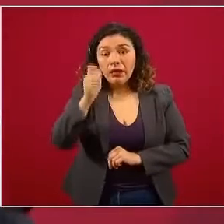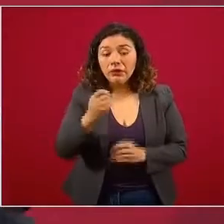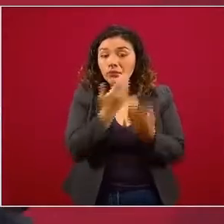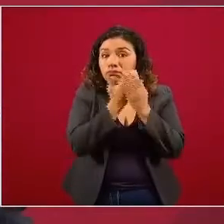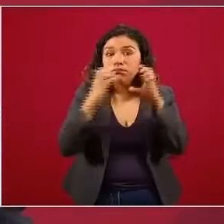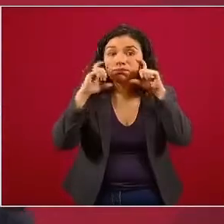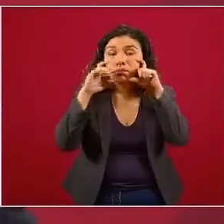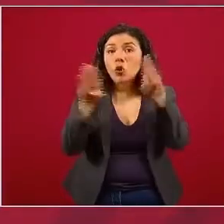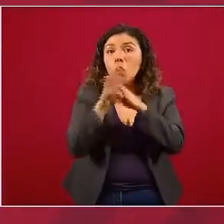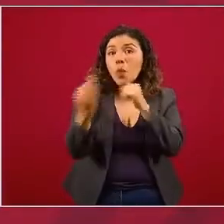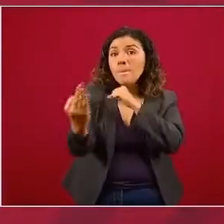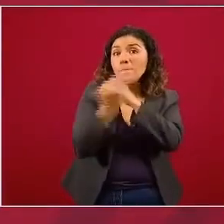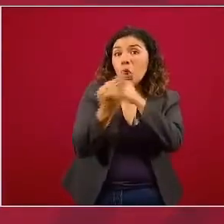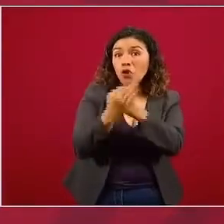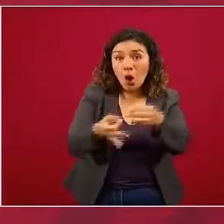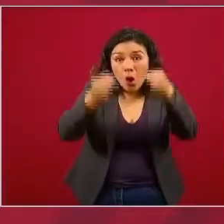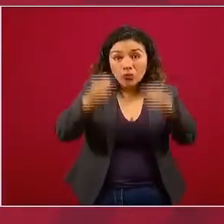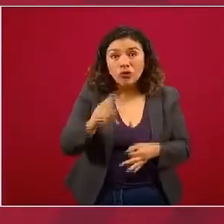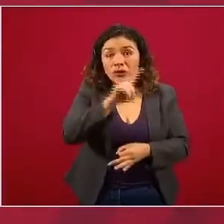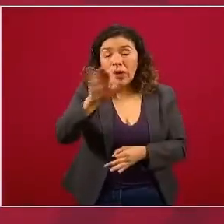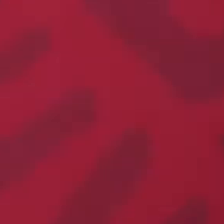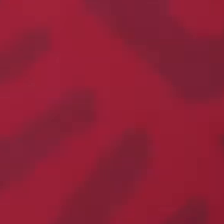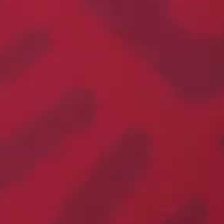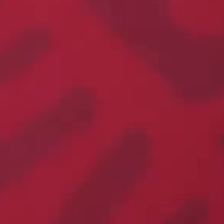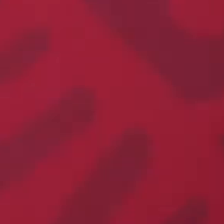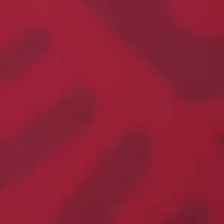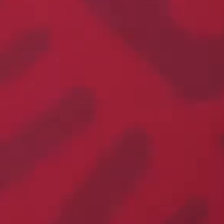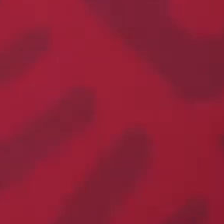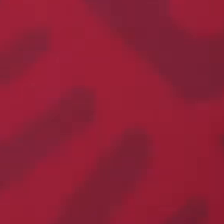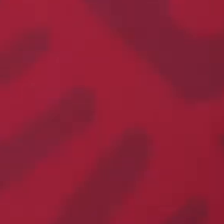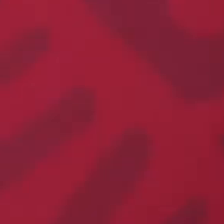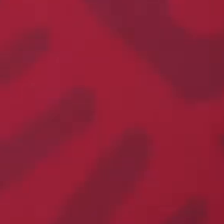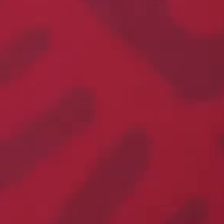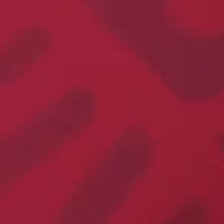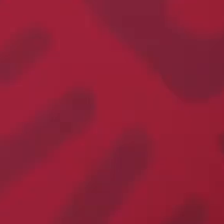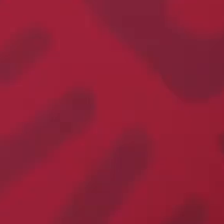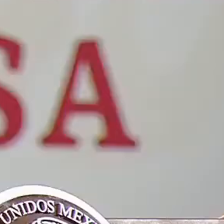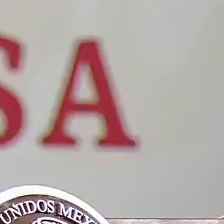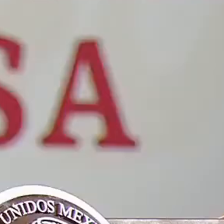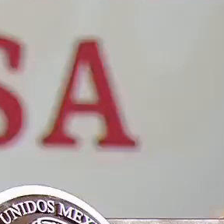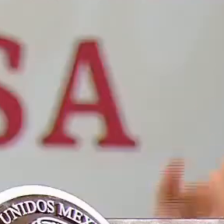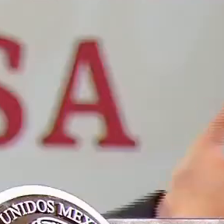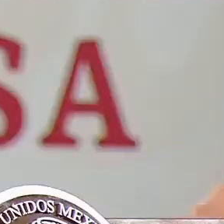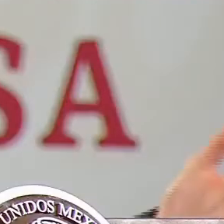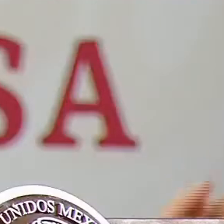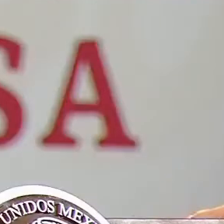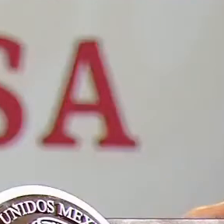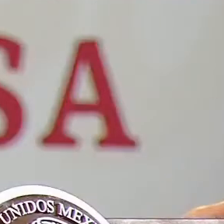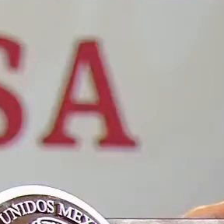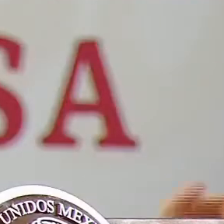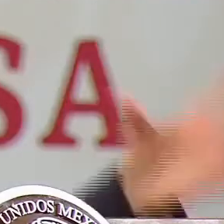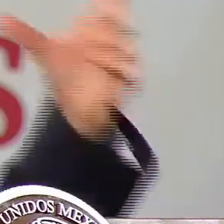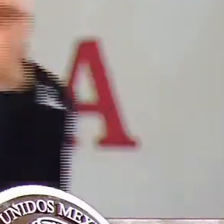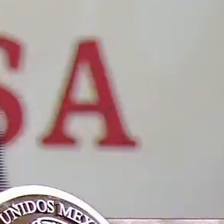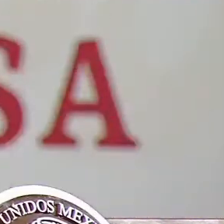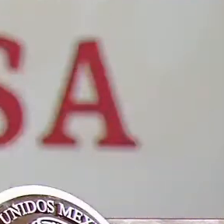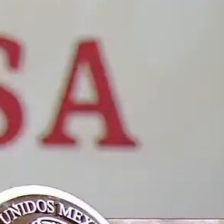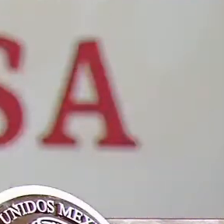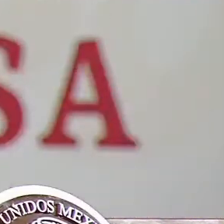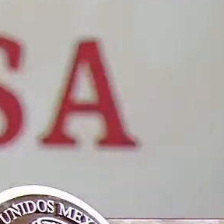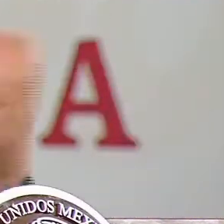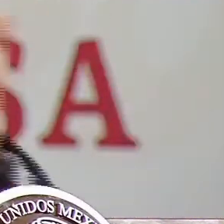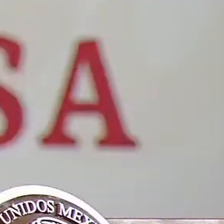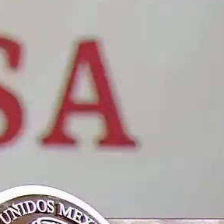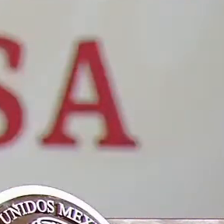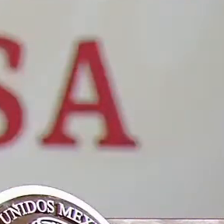barrera de protección efectiva para la persona que pudiera recibir los virus. Entonces, no hay que confiarse de que por